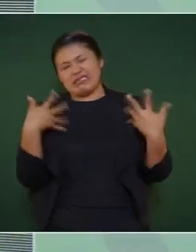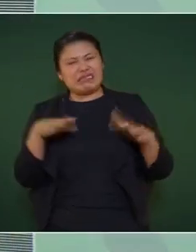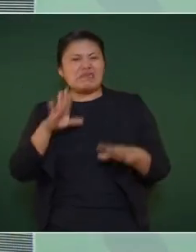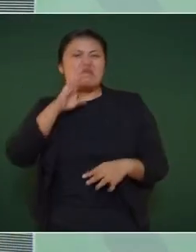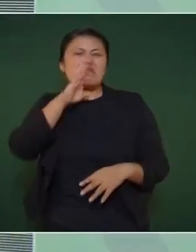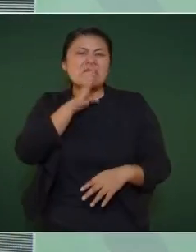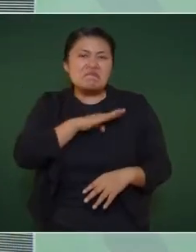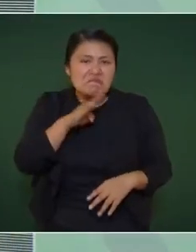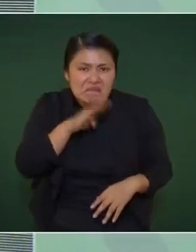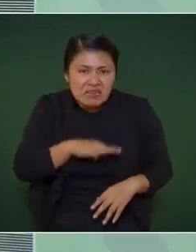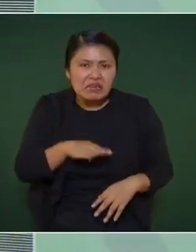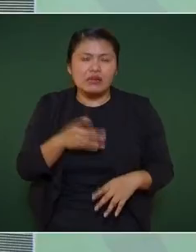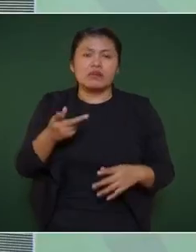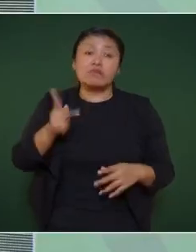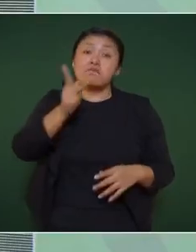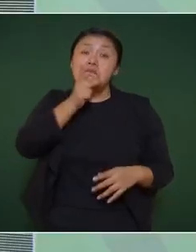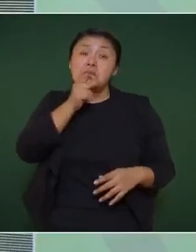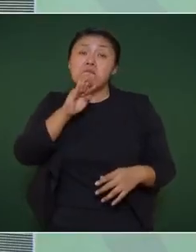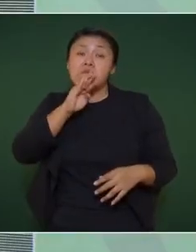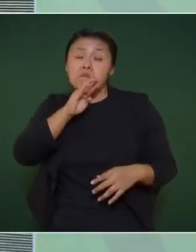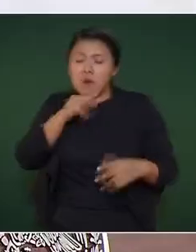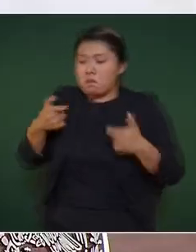Los padres tenían que cooperar